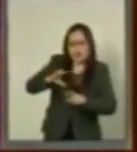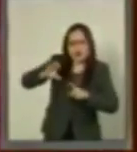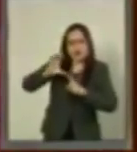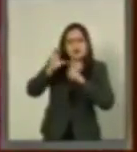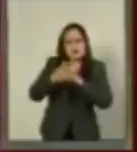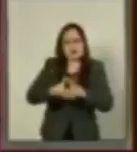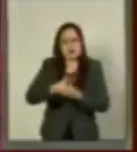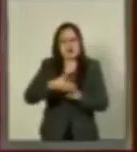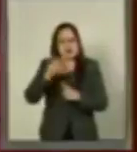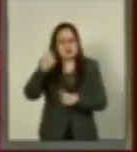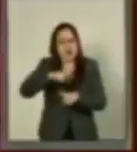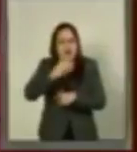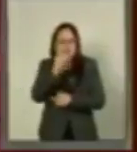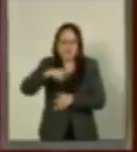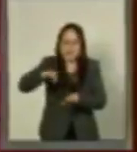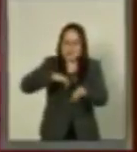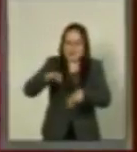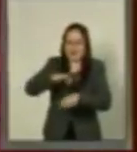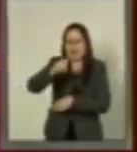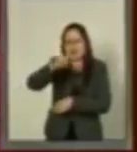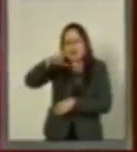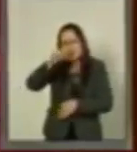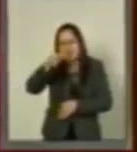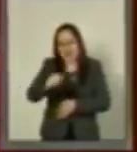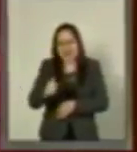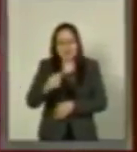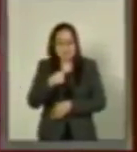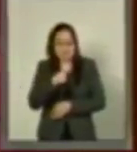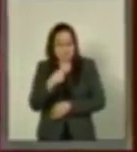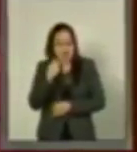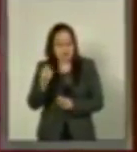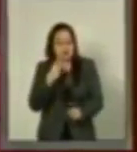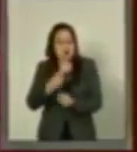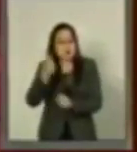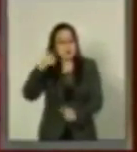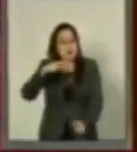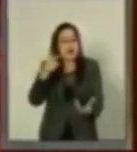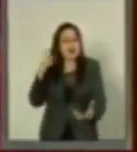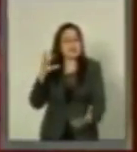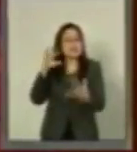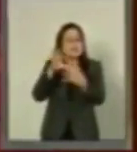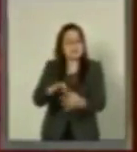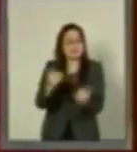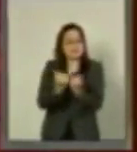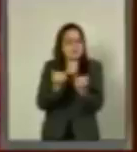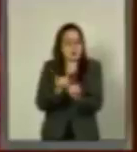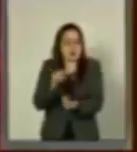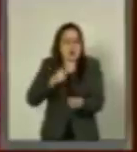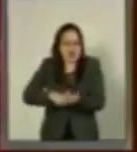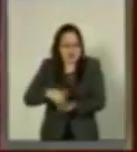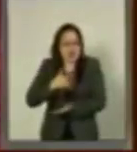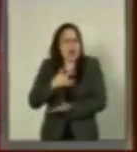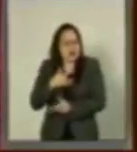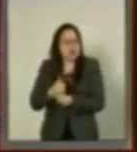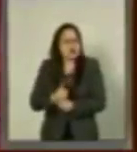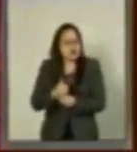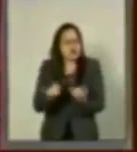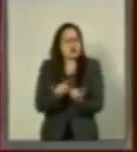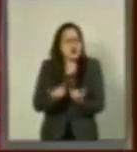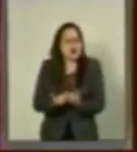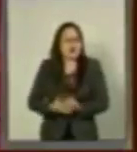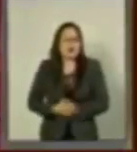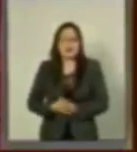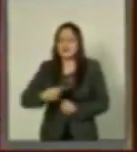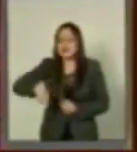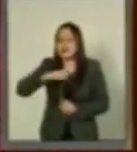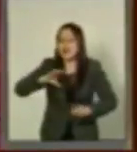de la Comisión contra la Trata de Personas y que tuve la oportunidad de enfrentar, pero también de padecer. La gran